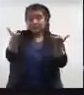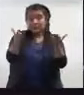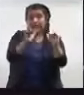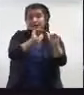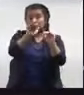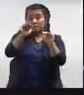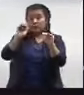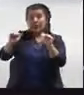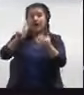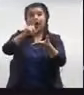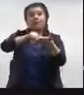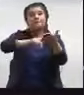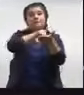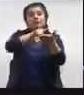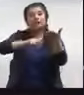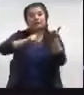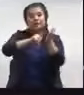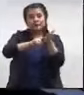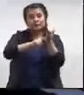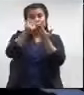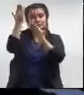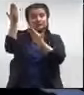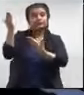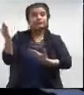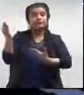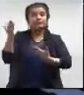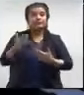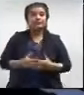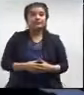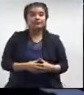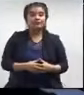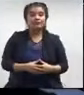realiza llamado a votación.